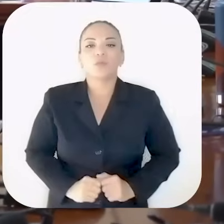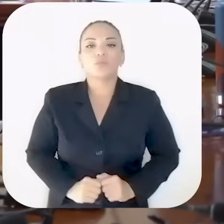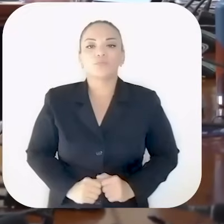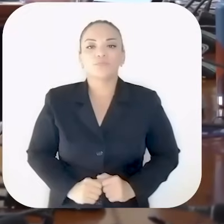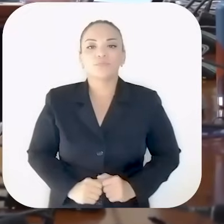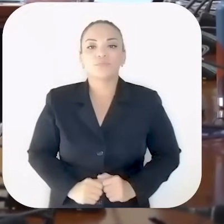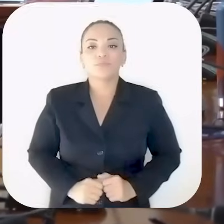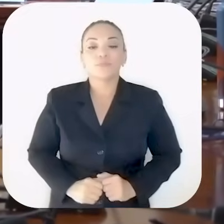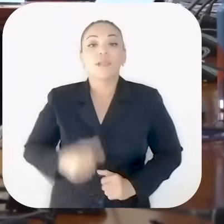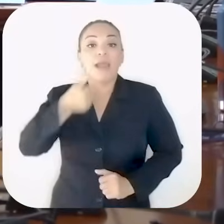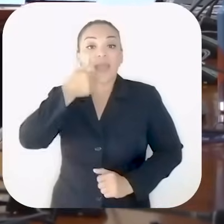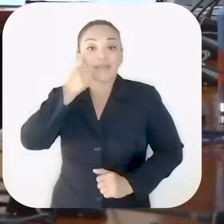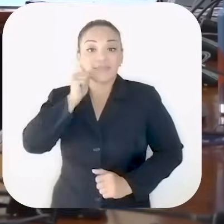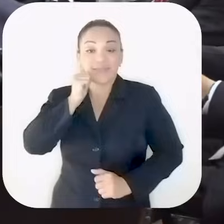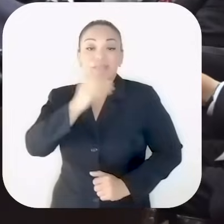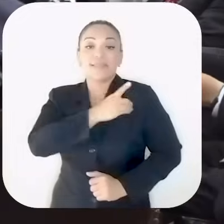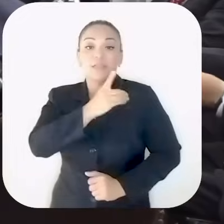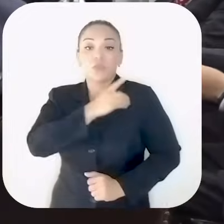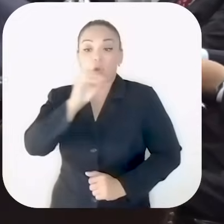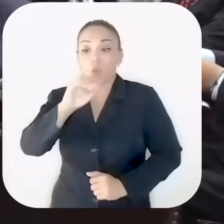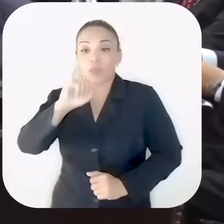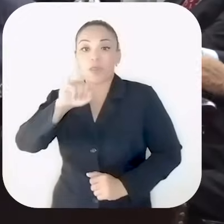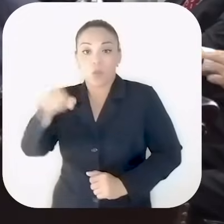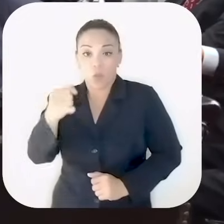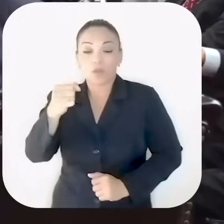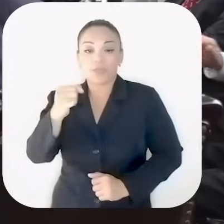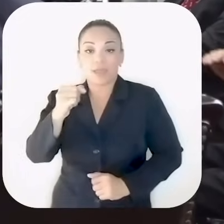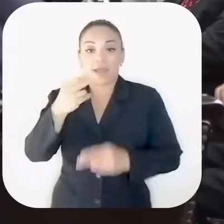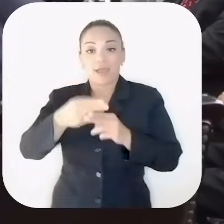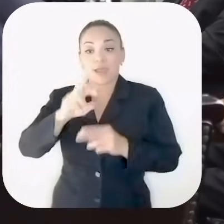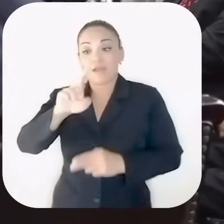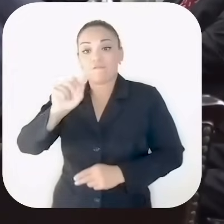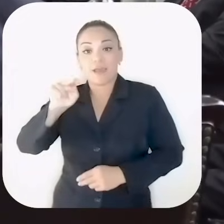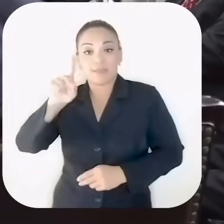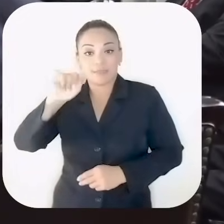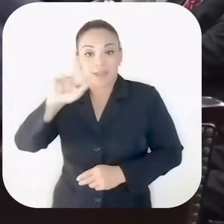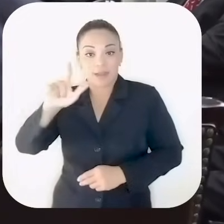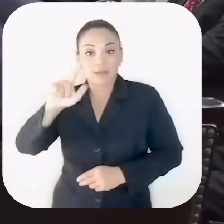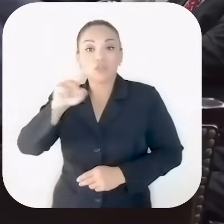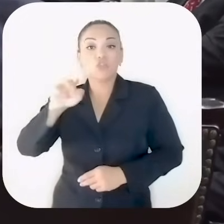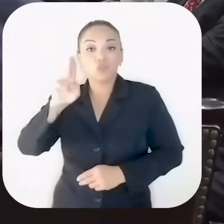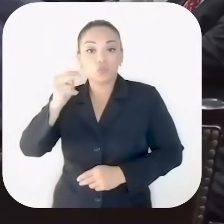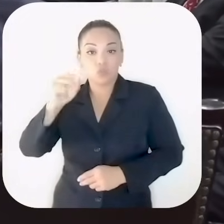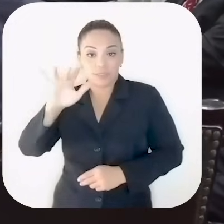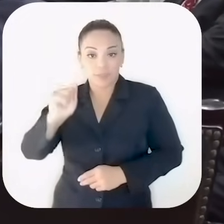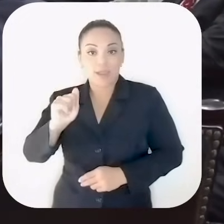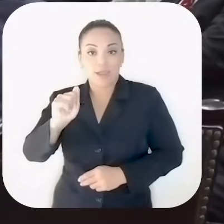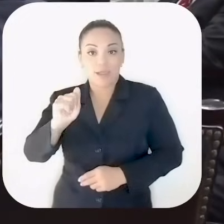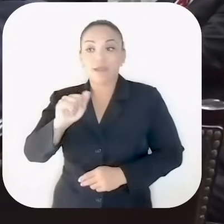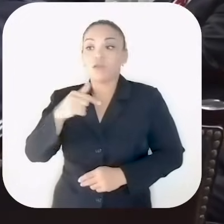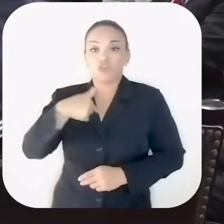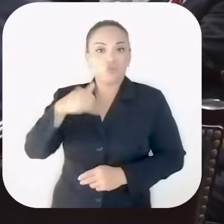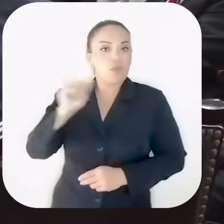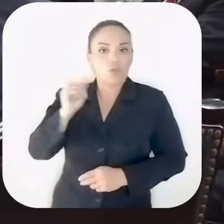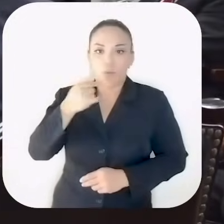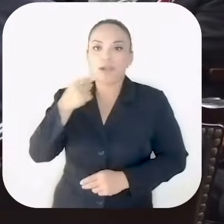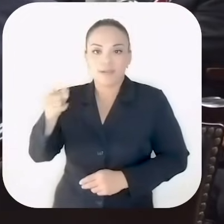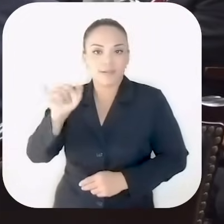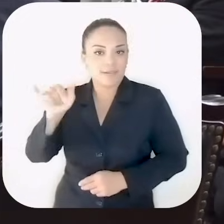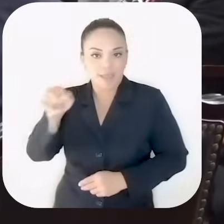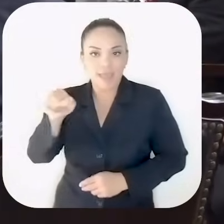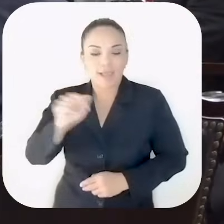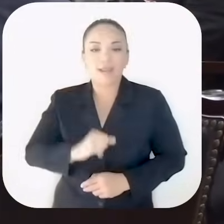llamado que hizo ayer el director del OIJ, don Randall Zúñiga, para que, y de manera